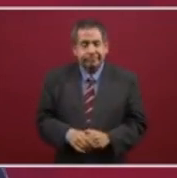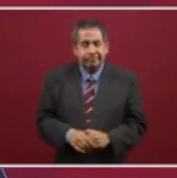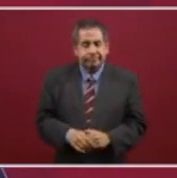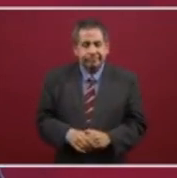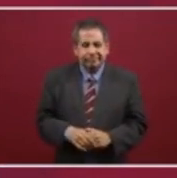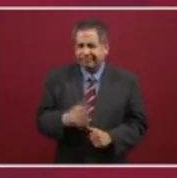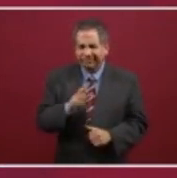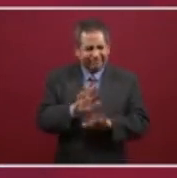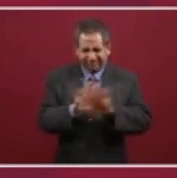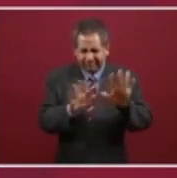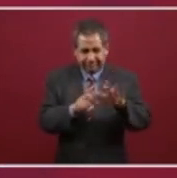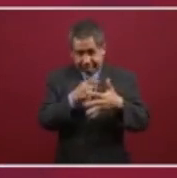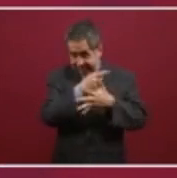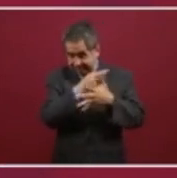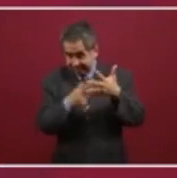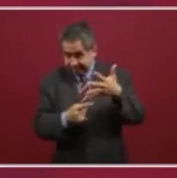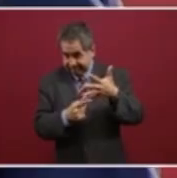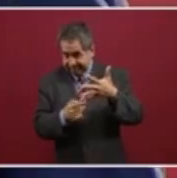Por encima de todo eso